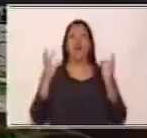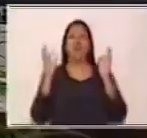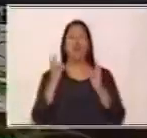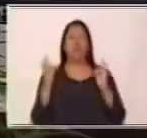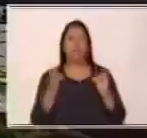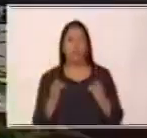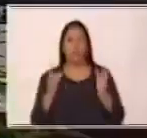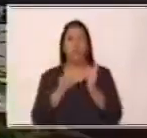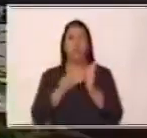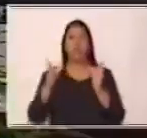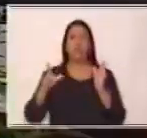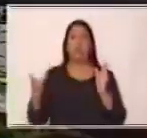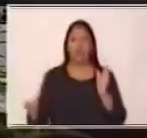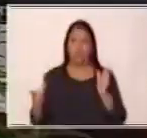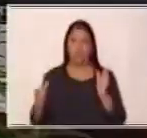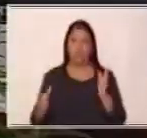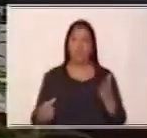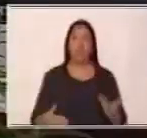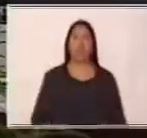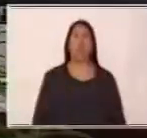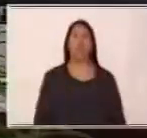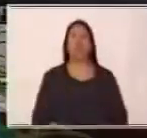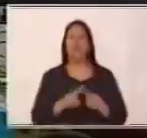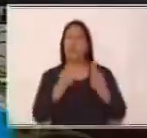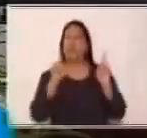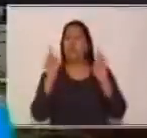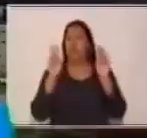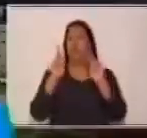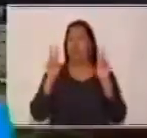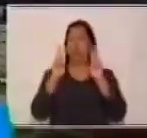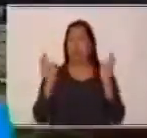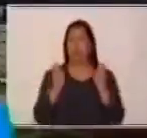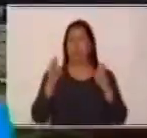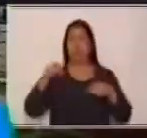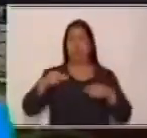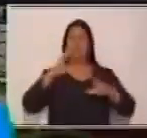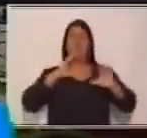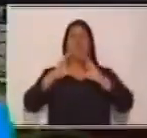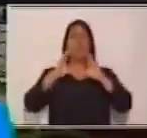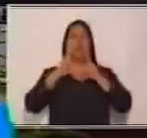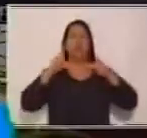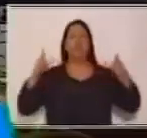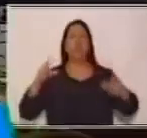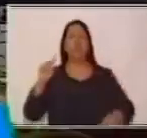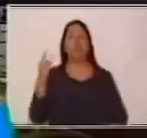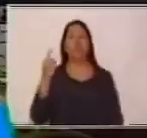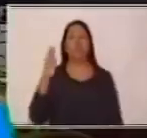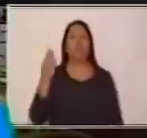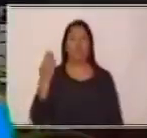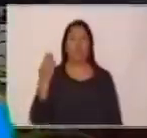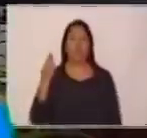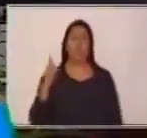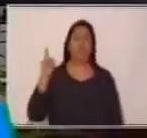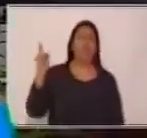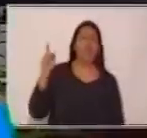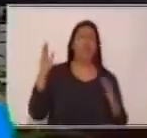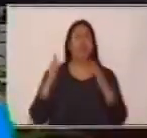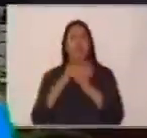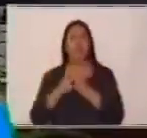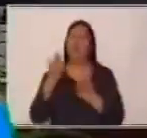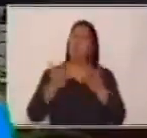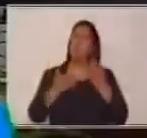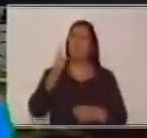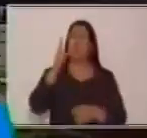metáfora, comparación e imagen, del área de comunicación y lenguaje de primero básico. Si en casa hay alguna persona con